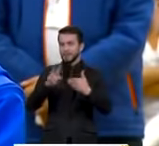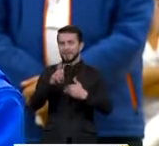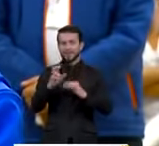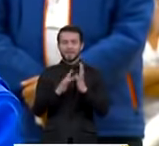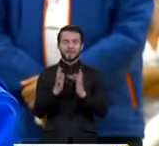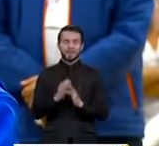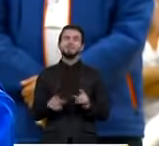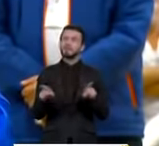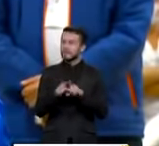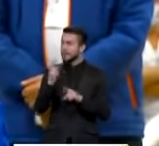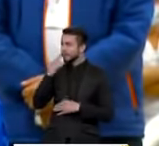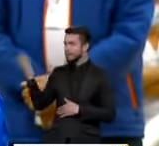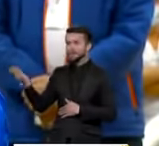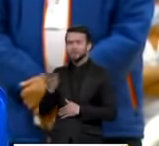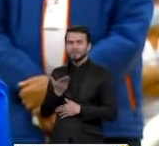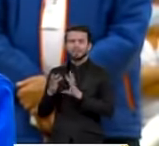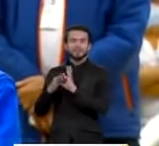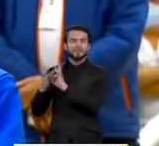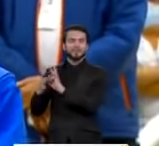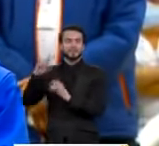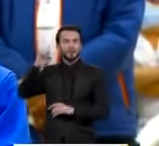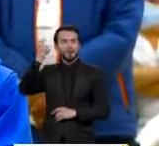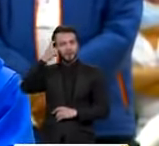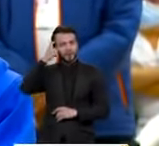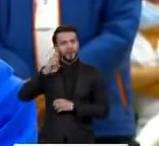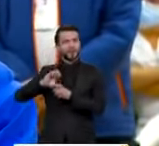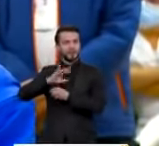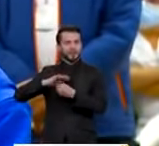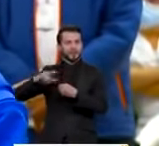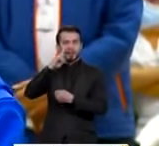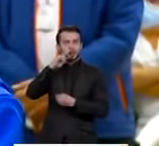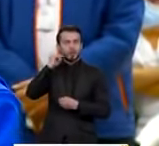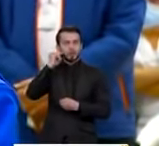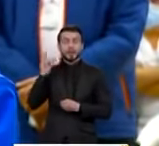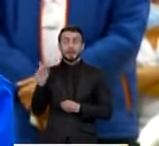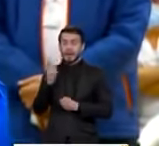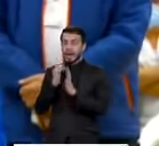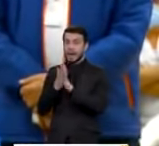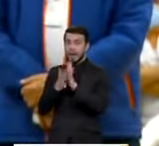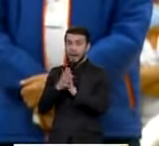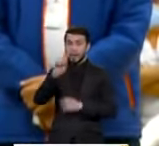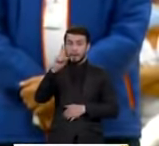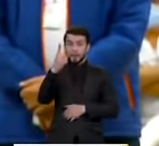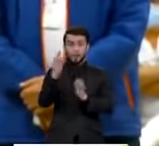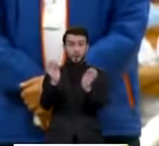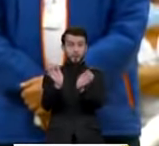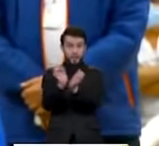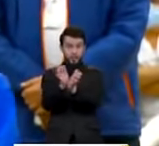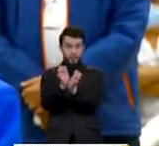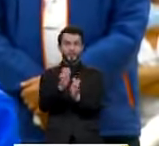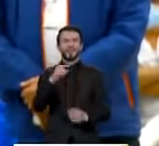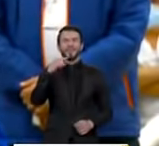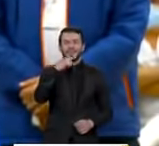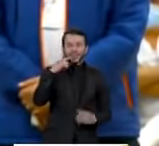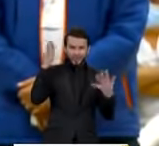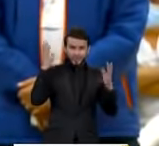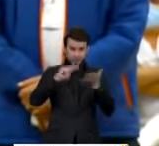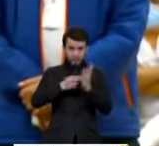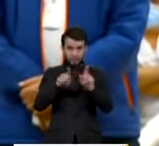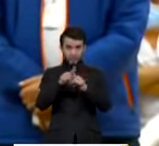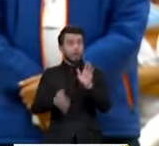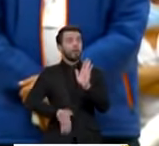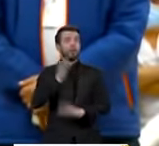Cundinamarca, también él lo anunció desde este fin de semana, que el 1 de mayo no es puente de paseo. Yo me tomé, señor